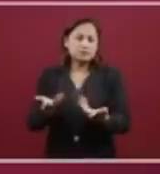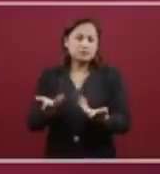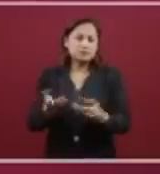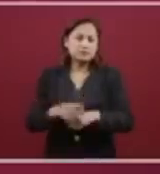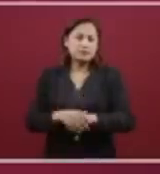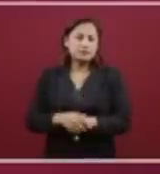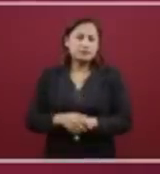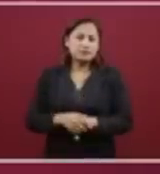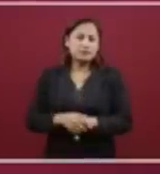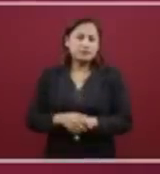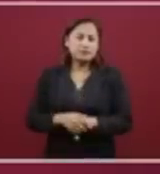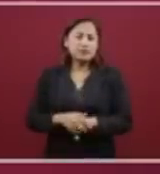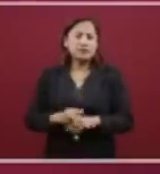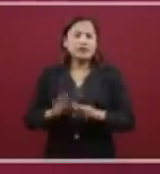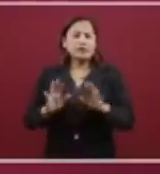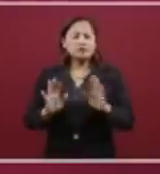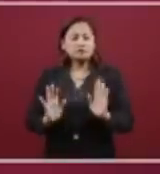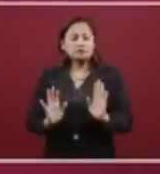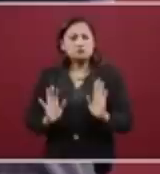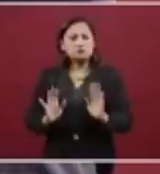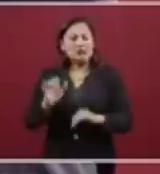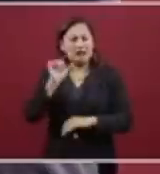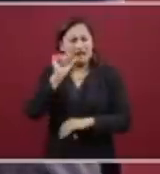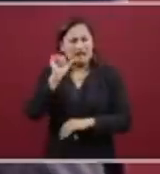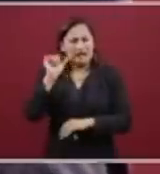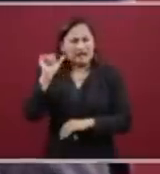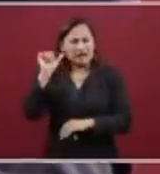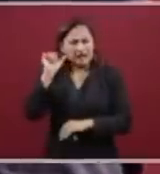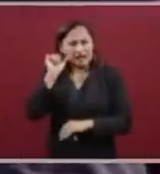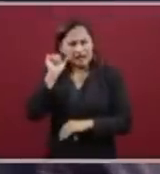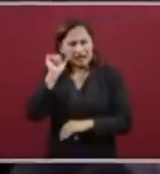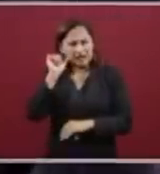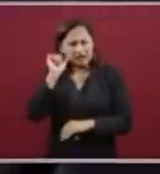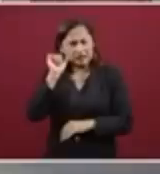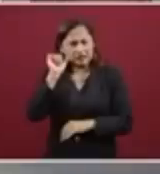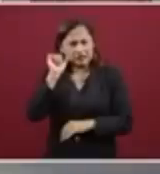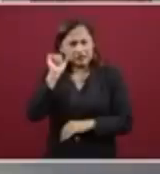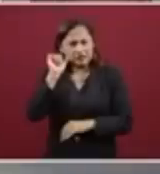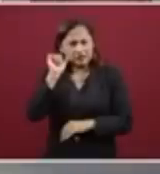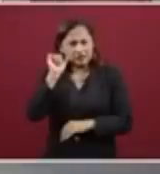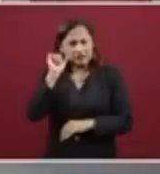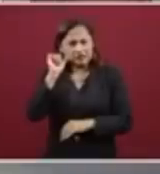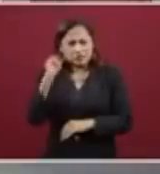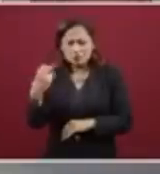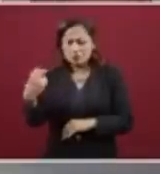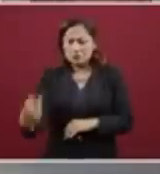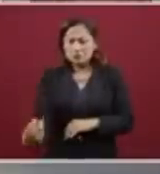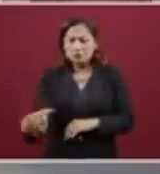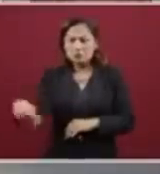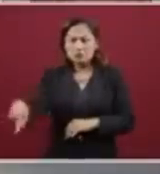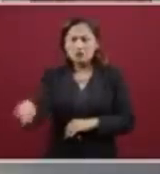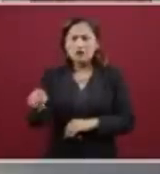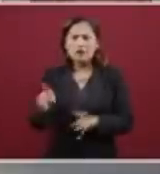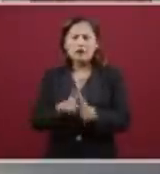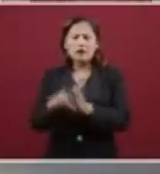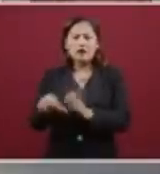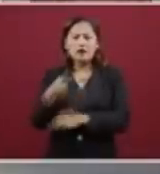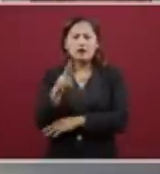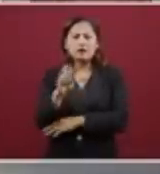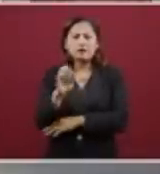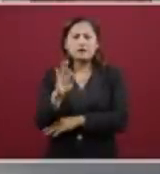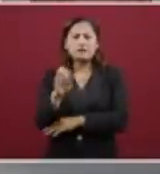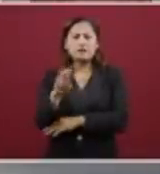ni sabía yo ayer que me preguntó la reportera de reforma que estaban